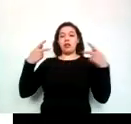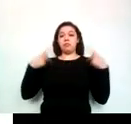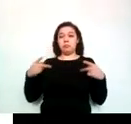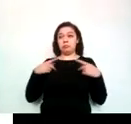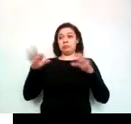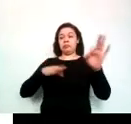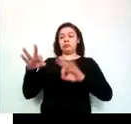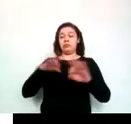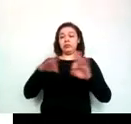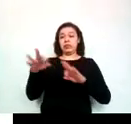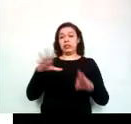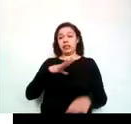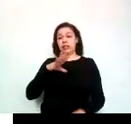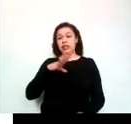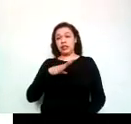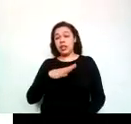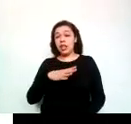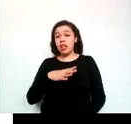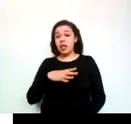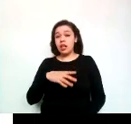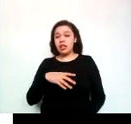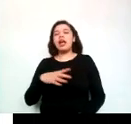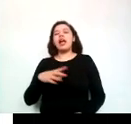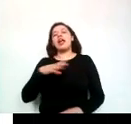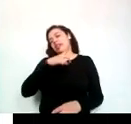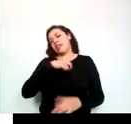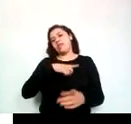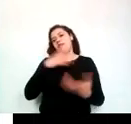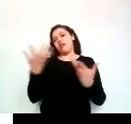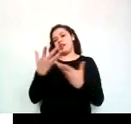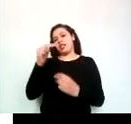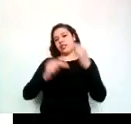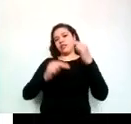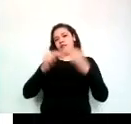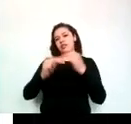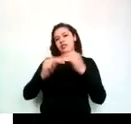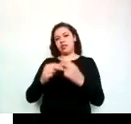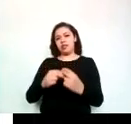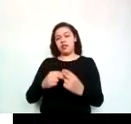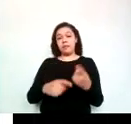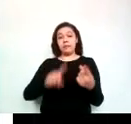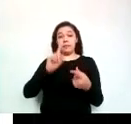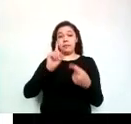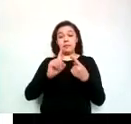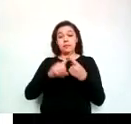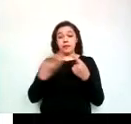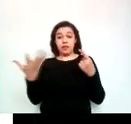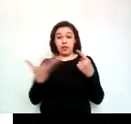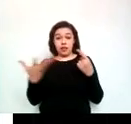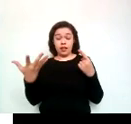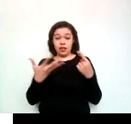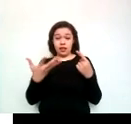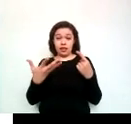es que estas se van a ir ejecutando. Primero, todas tienen que tener o implementar y